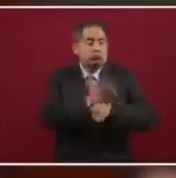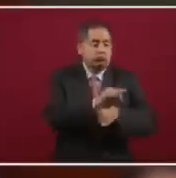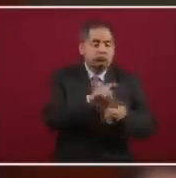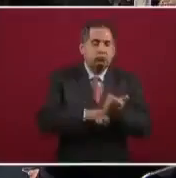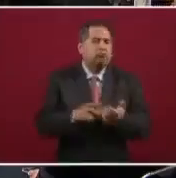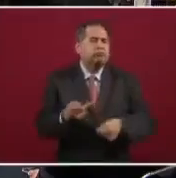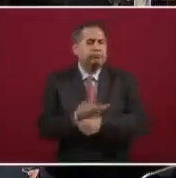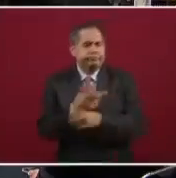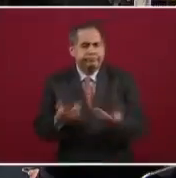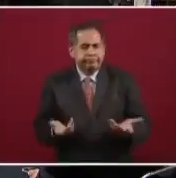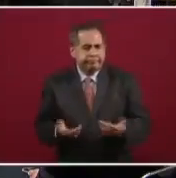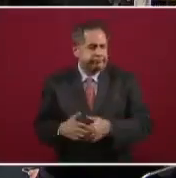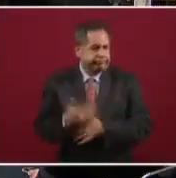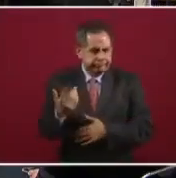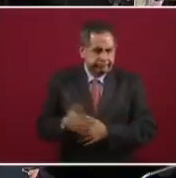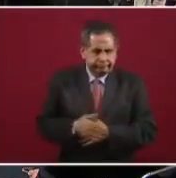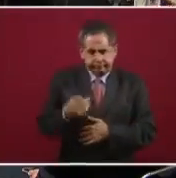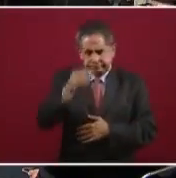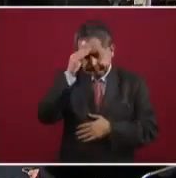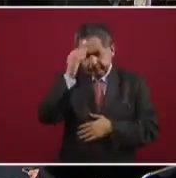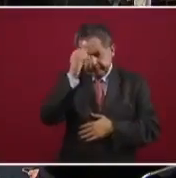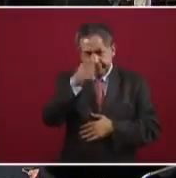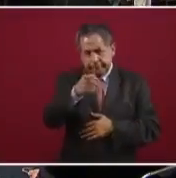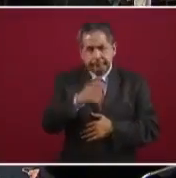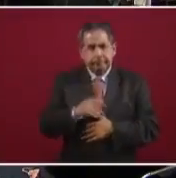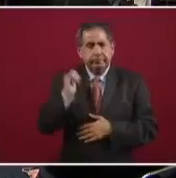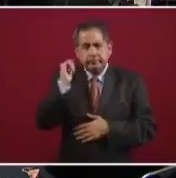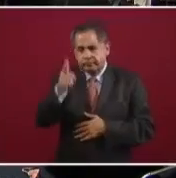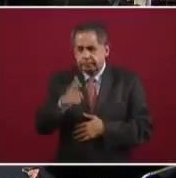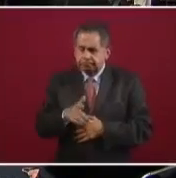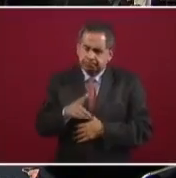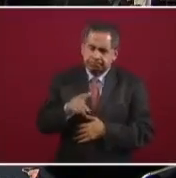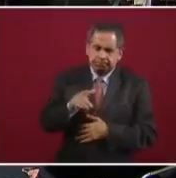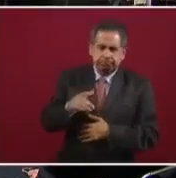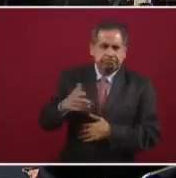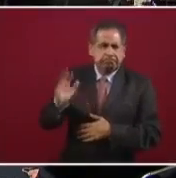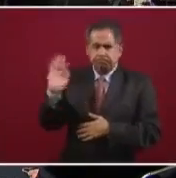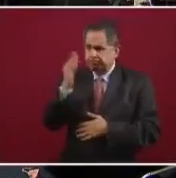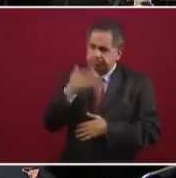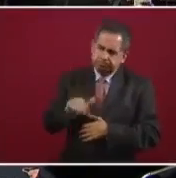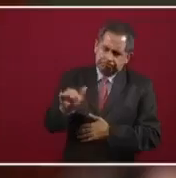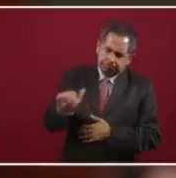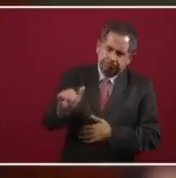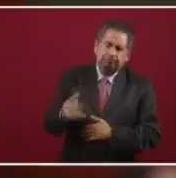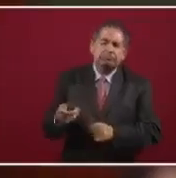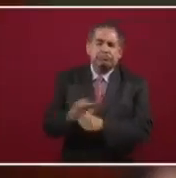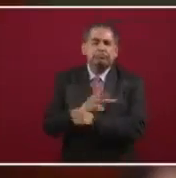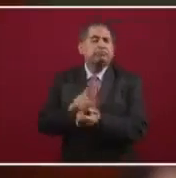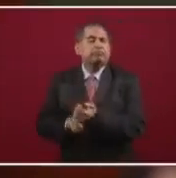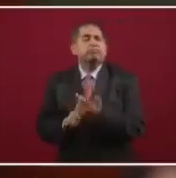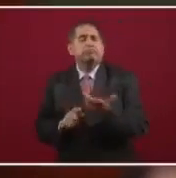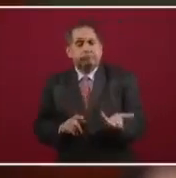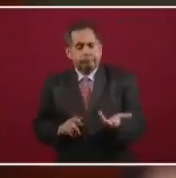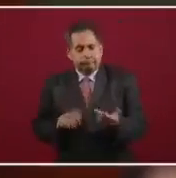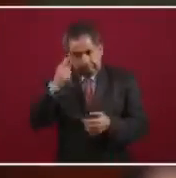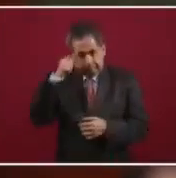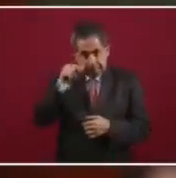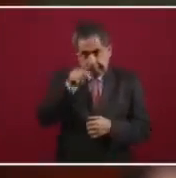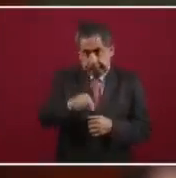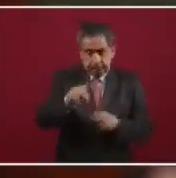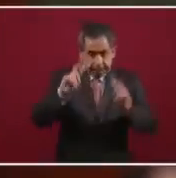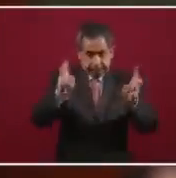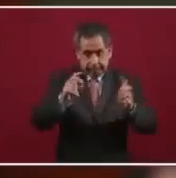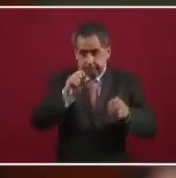postura sobre este asunto? ¿Va a haber algún empuje de parte de la Federación, de su gobierno, para que también en este